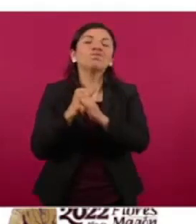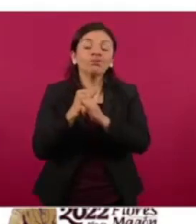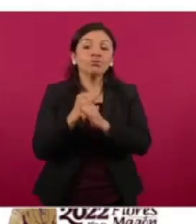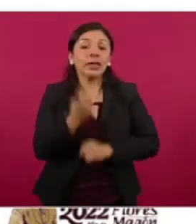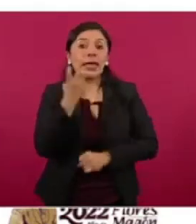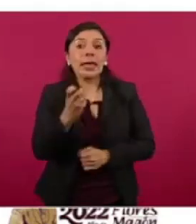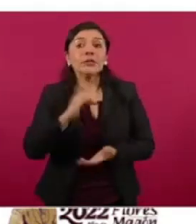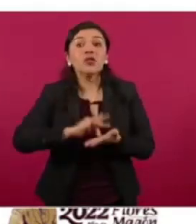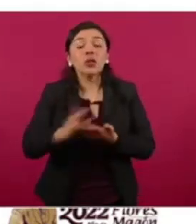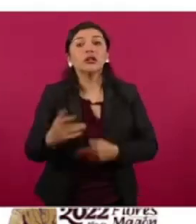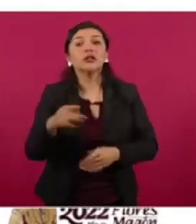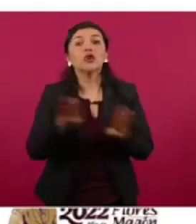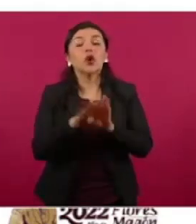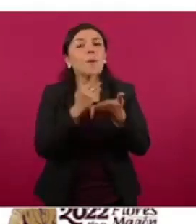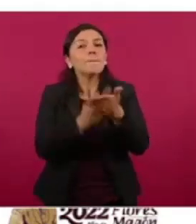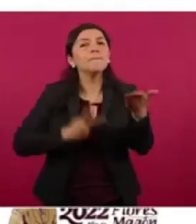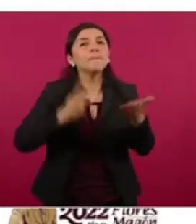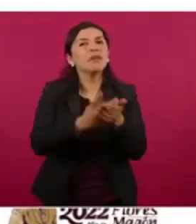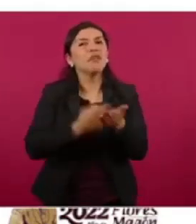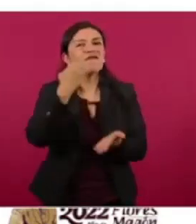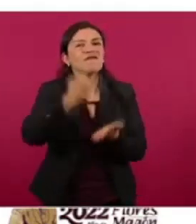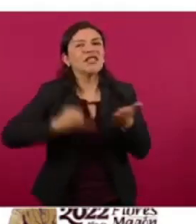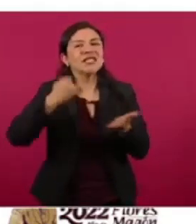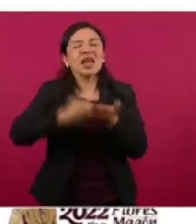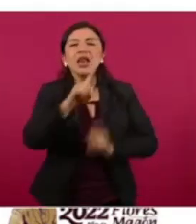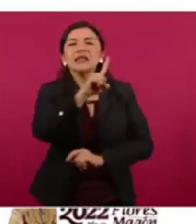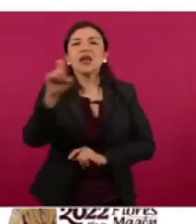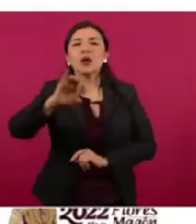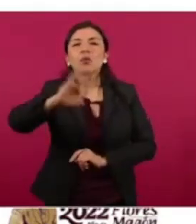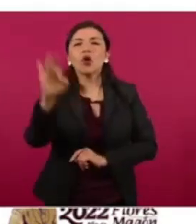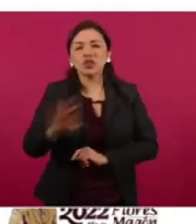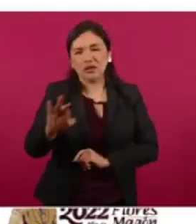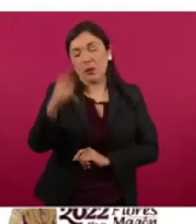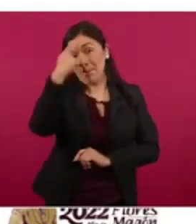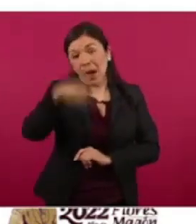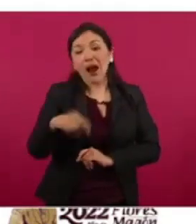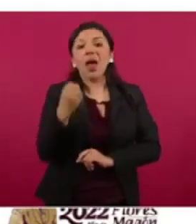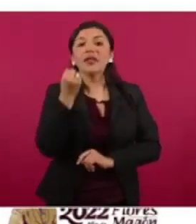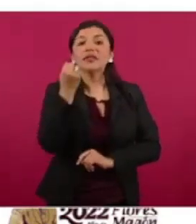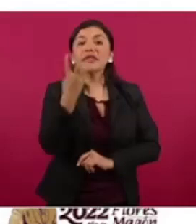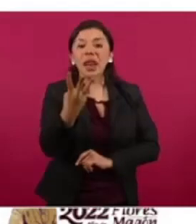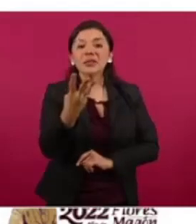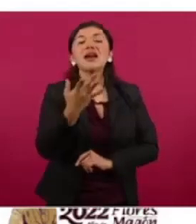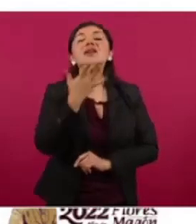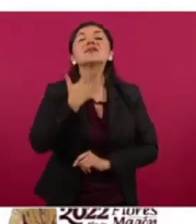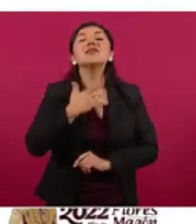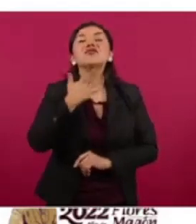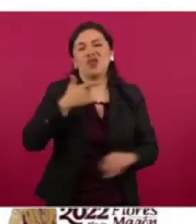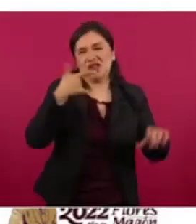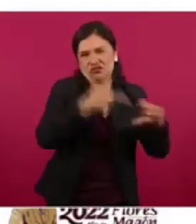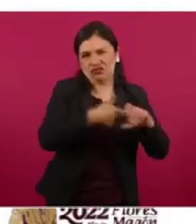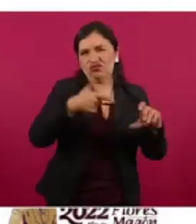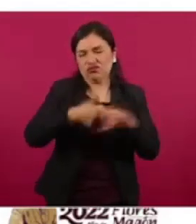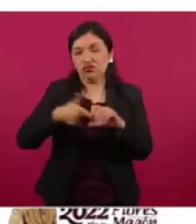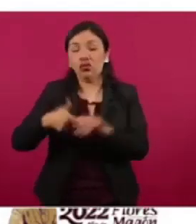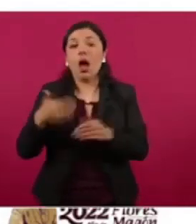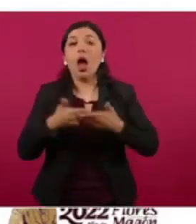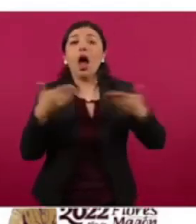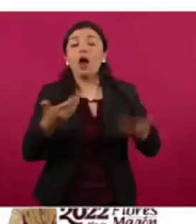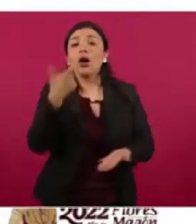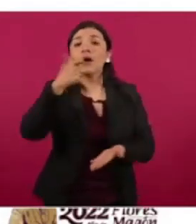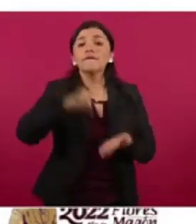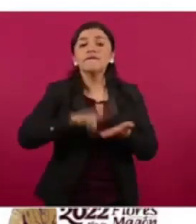gracias al incentivo fiscal del 100% en los tres combustibles, tenemos el precio